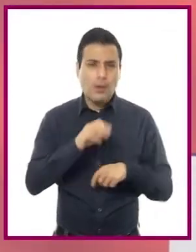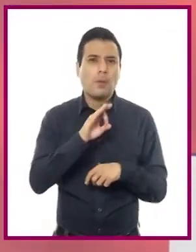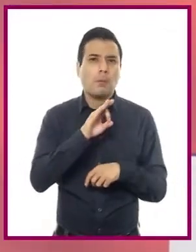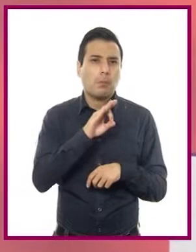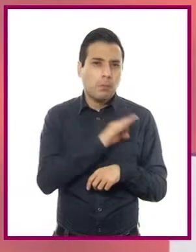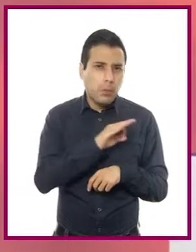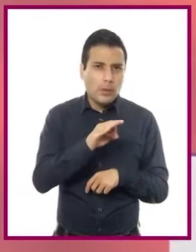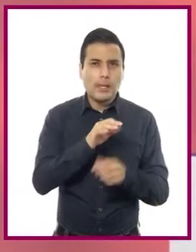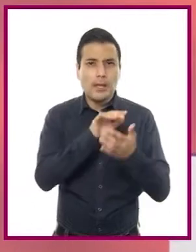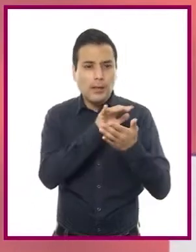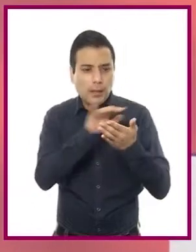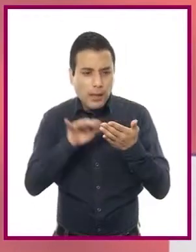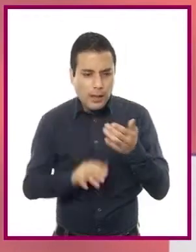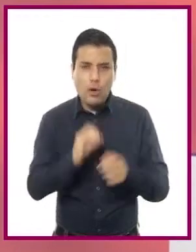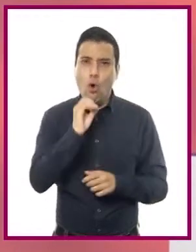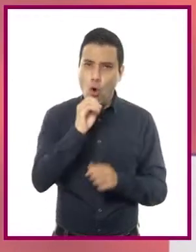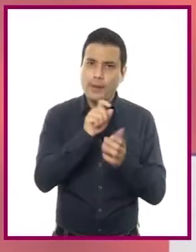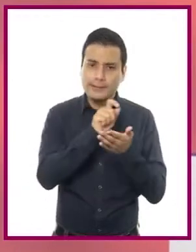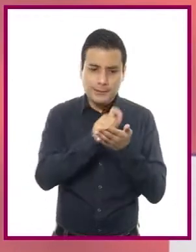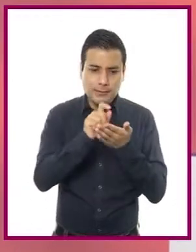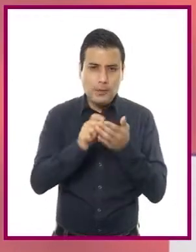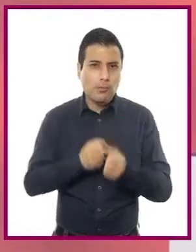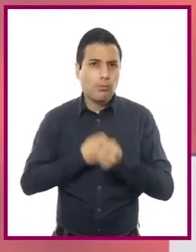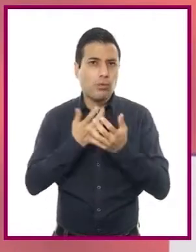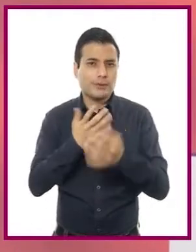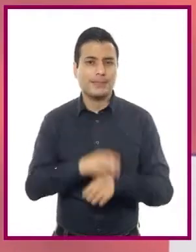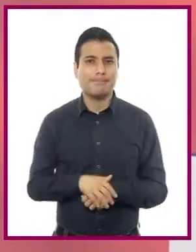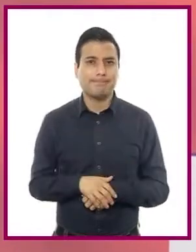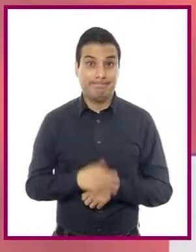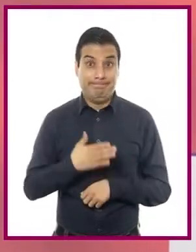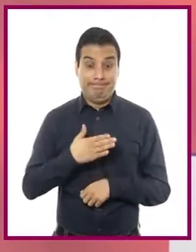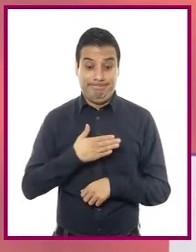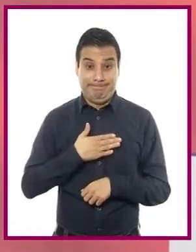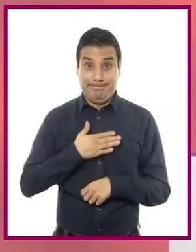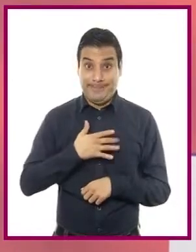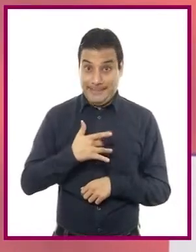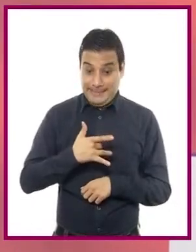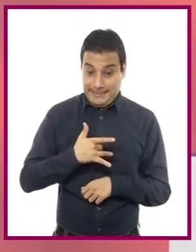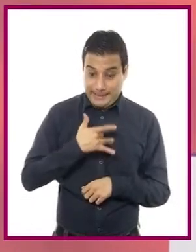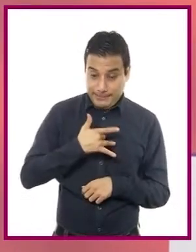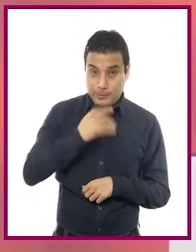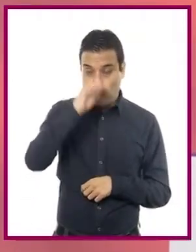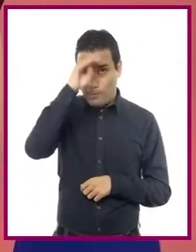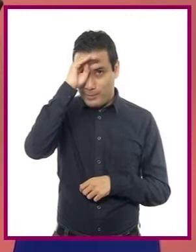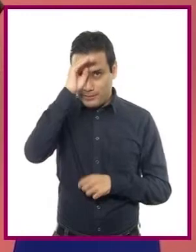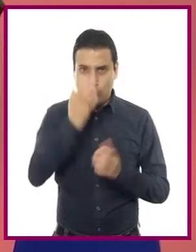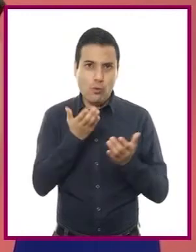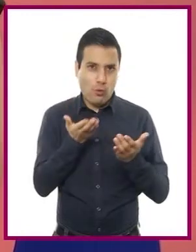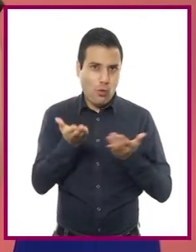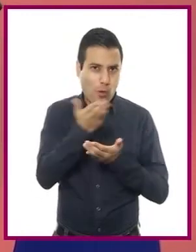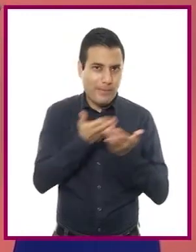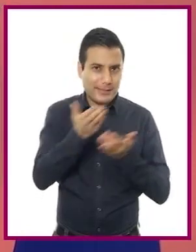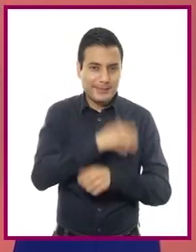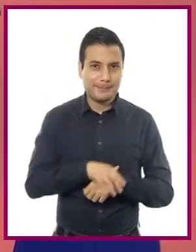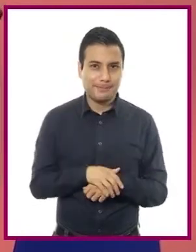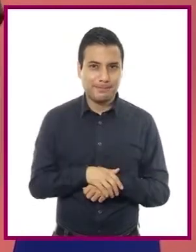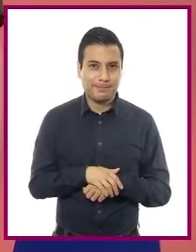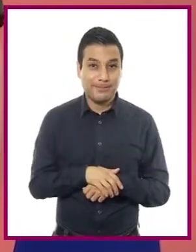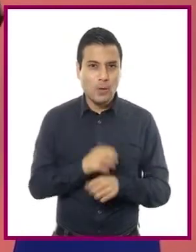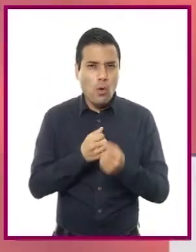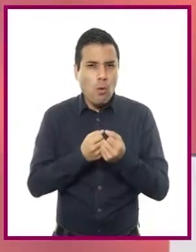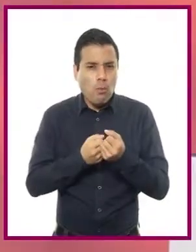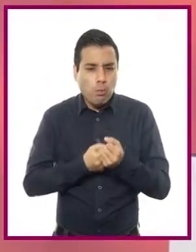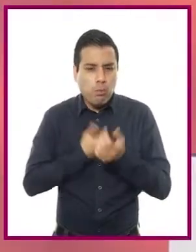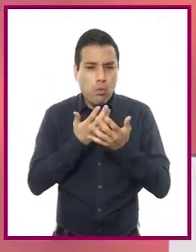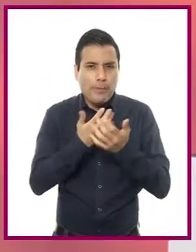con los demás nuestros sentimientos y pensamientos de una forma emotiva y armoniosa. Los poemas nos